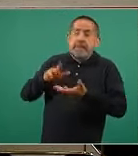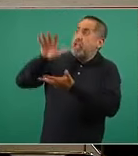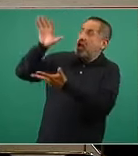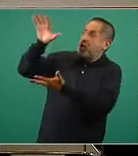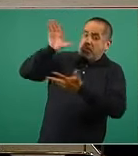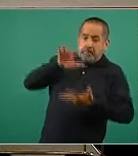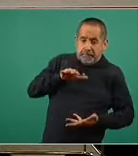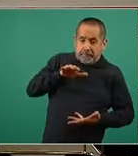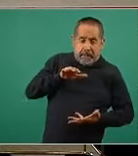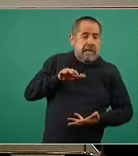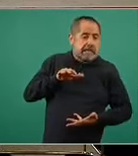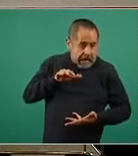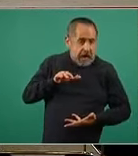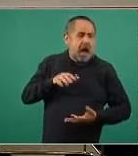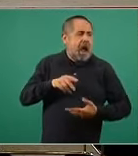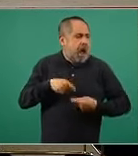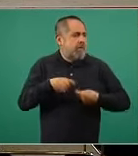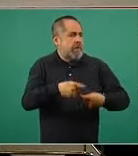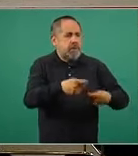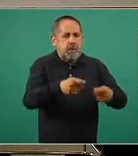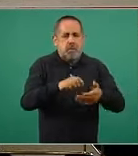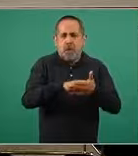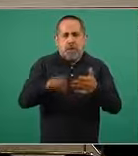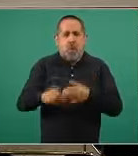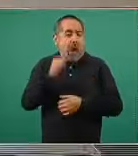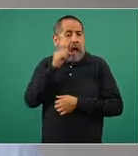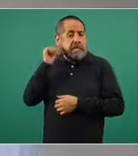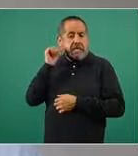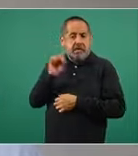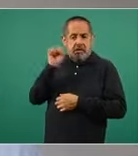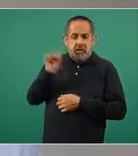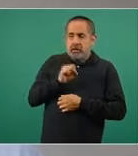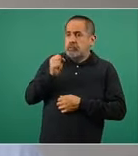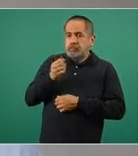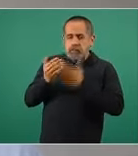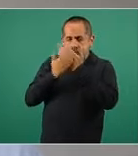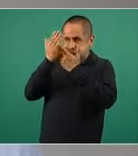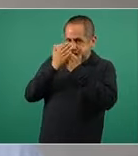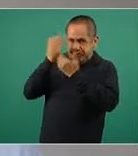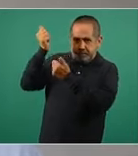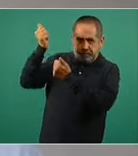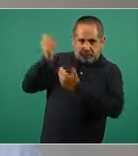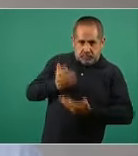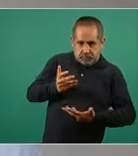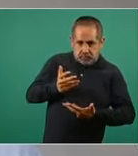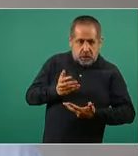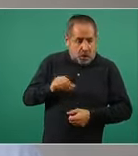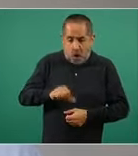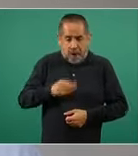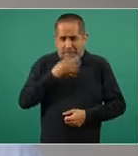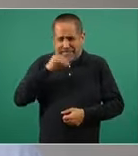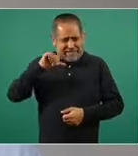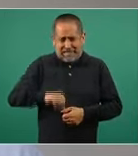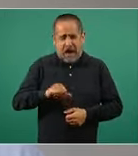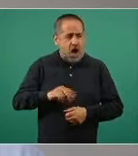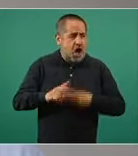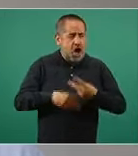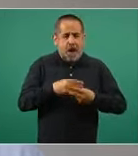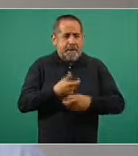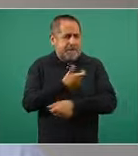que están ya por llegar, así como el que llegó el día de ayer sábado por la mañana y estará siendo ya inmediatamente a partir del